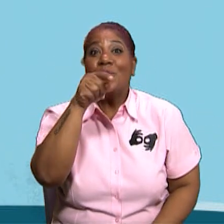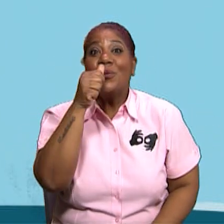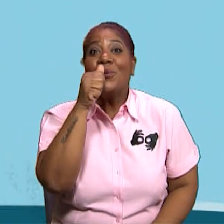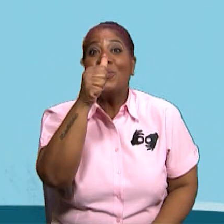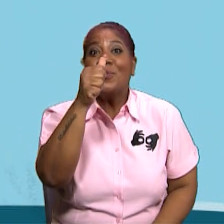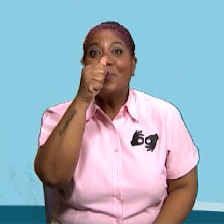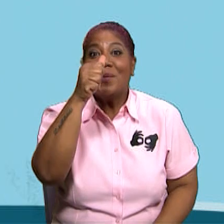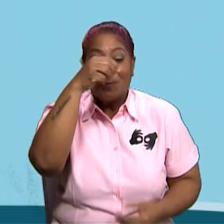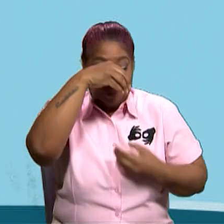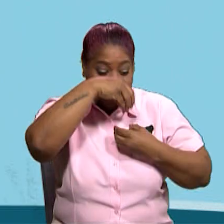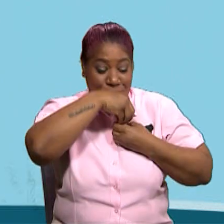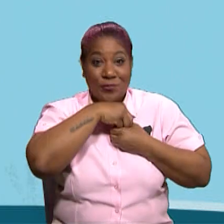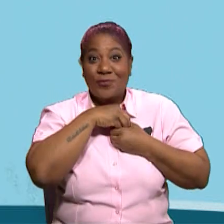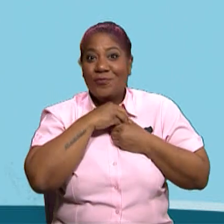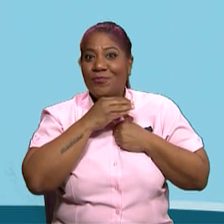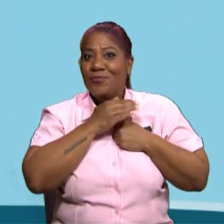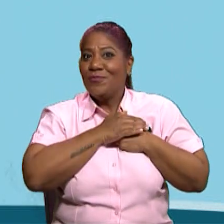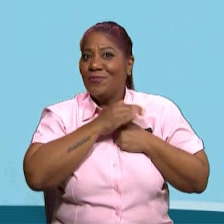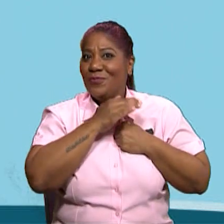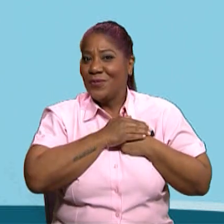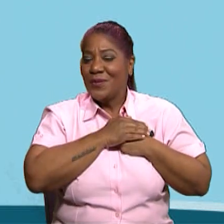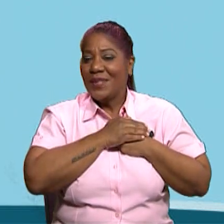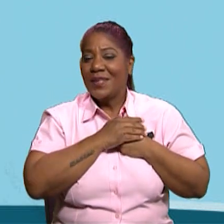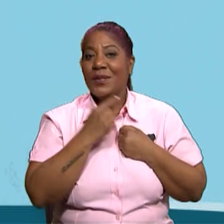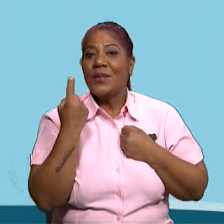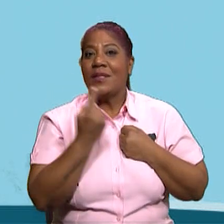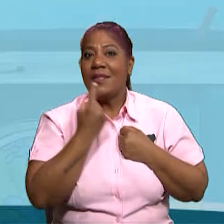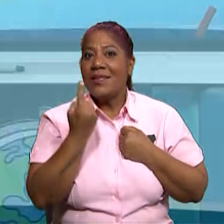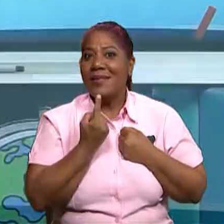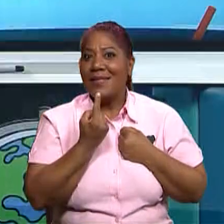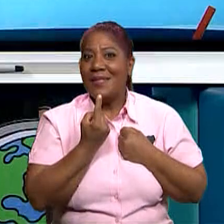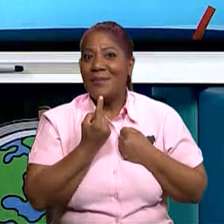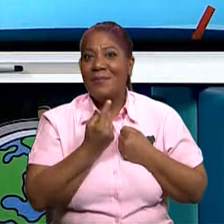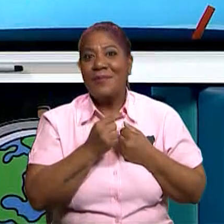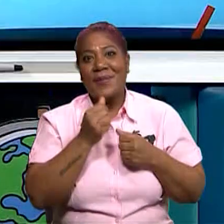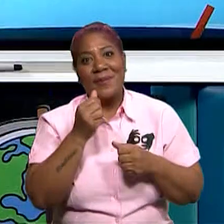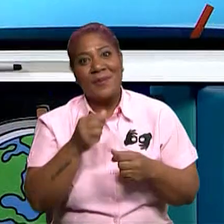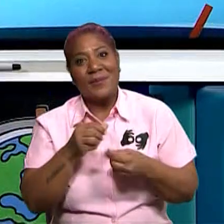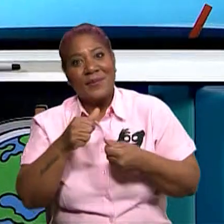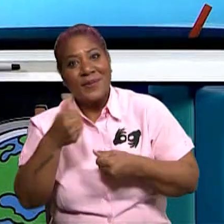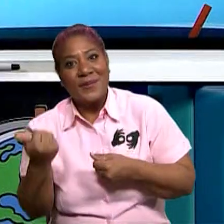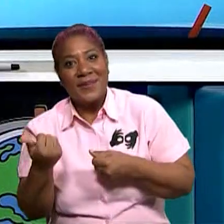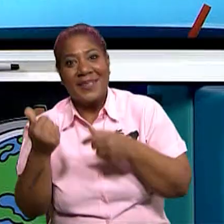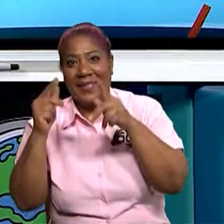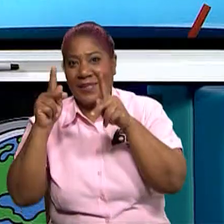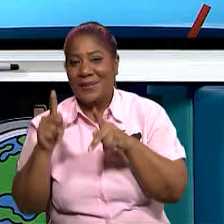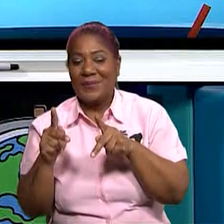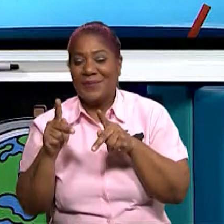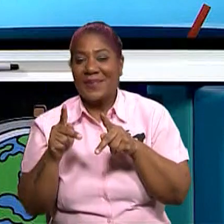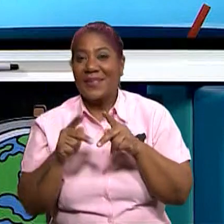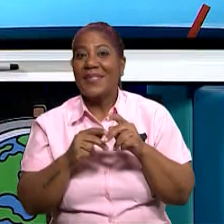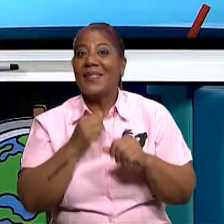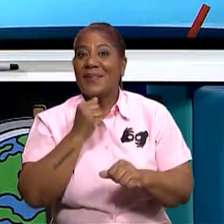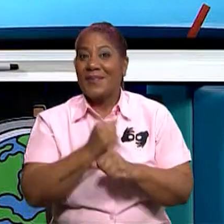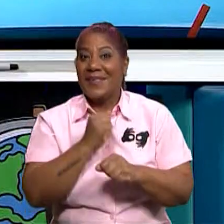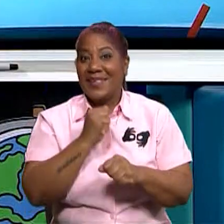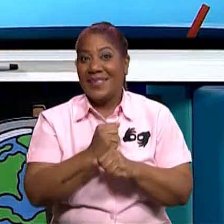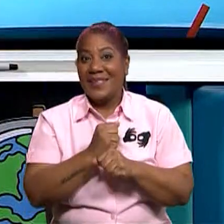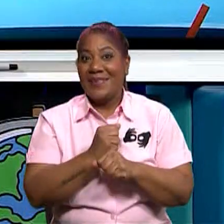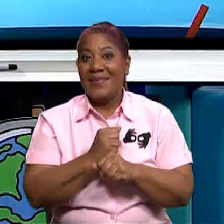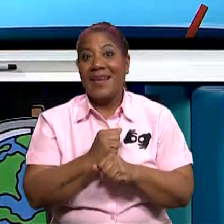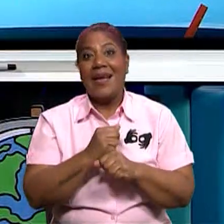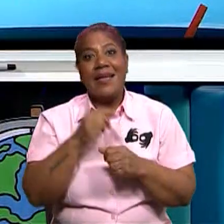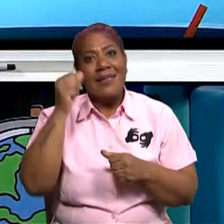demás. Por eso tenemos que tratar que siempre sea lo mejor. Para trabajar esa emoción esta semana, estaremos creando